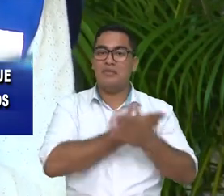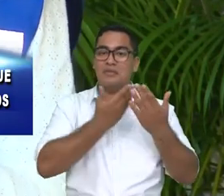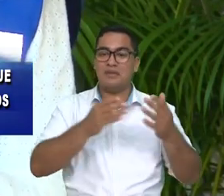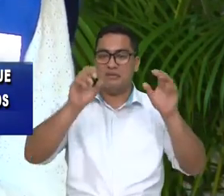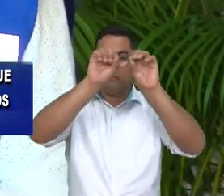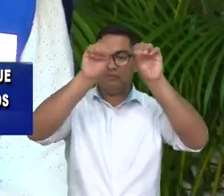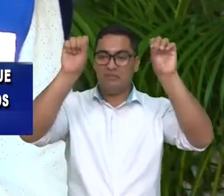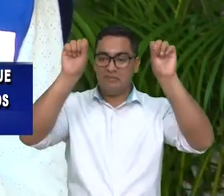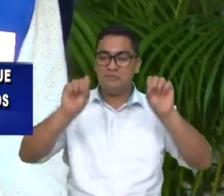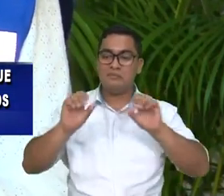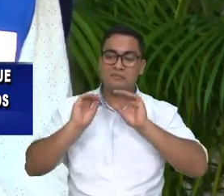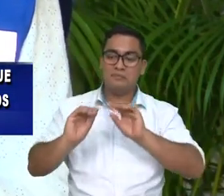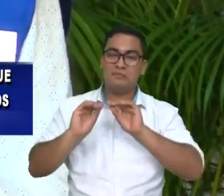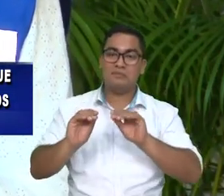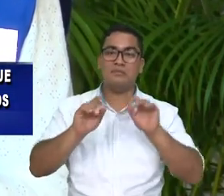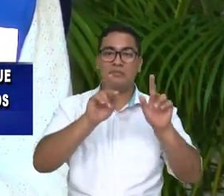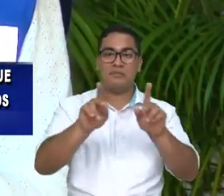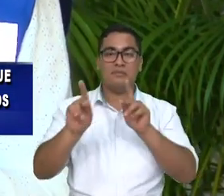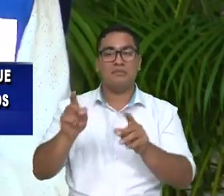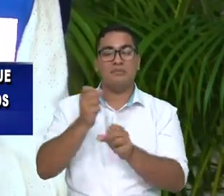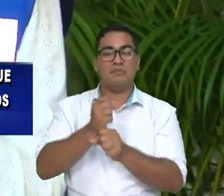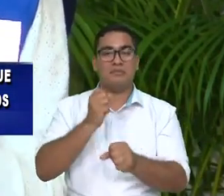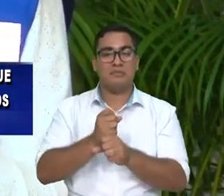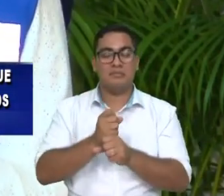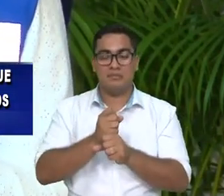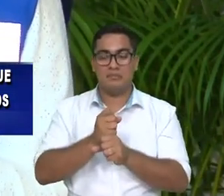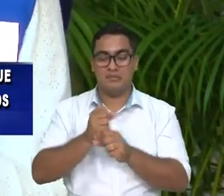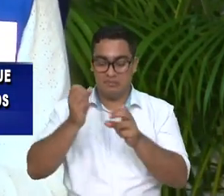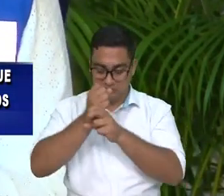capacitado al personal de laboratorio,